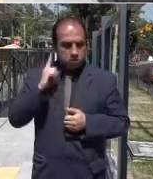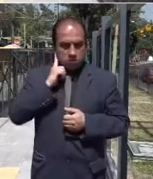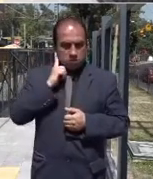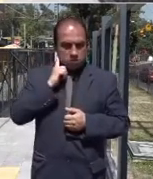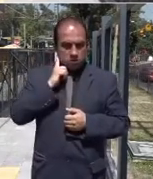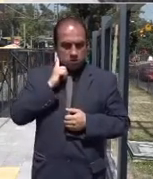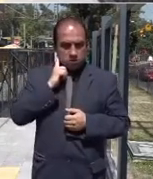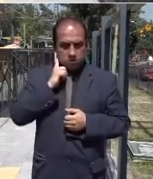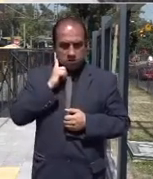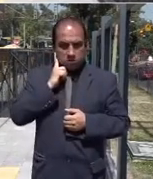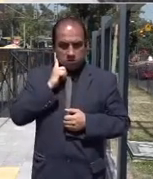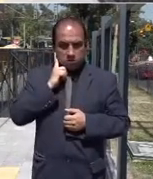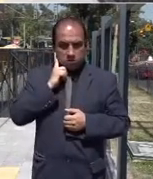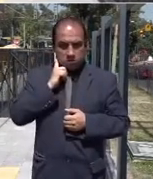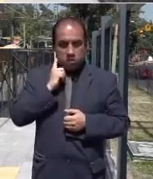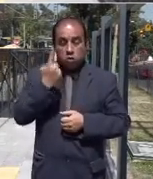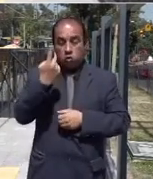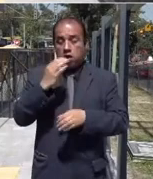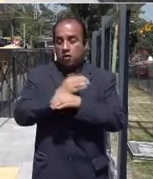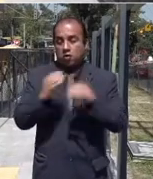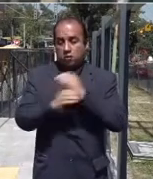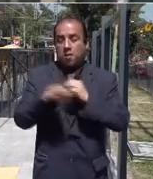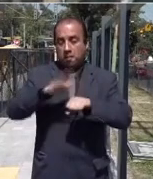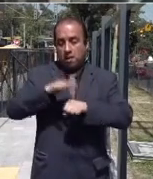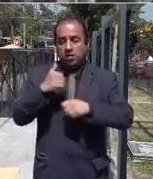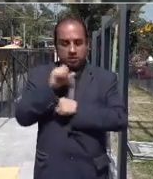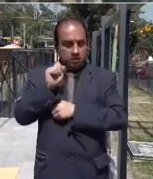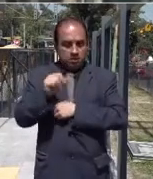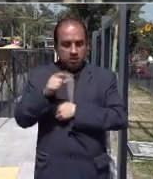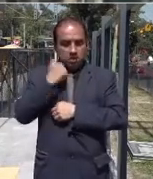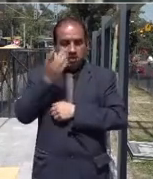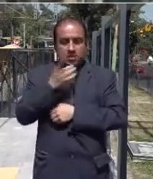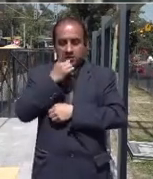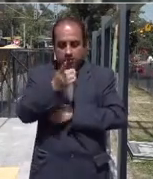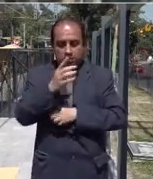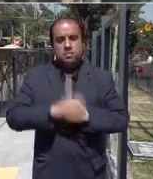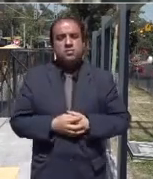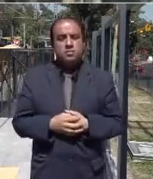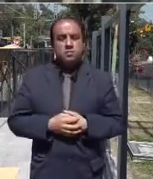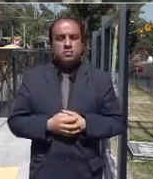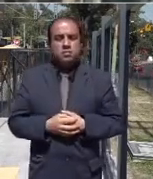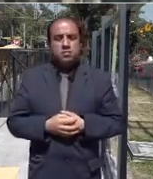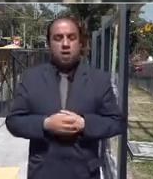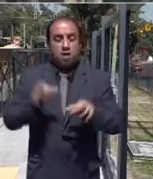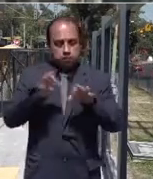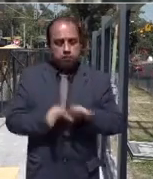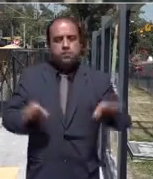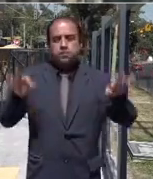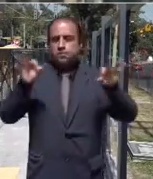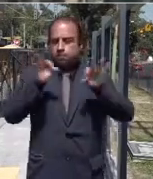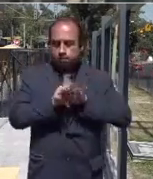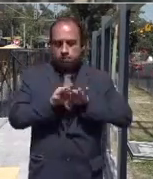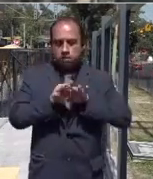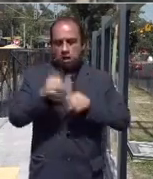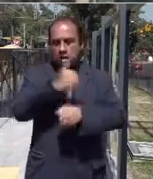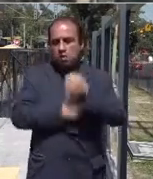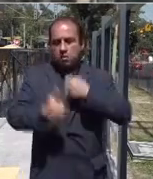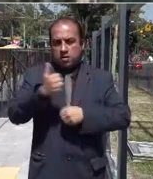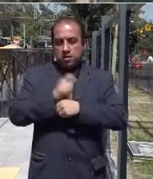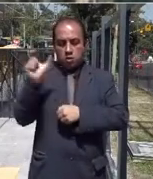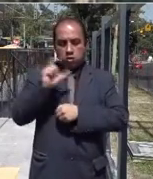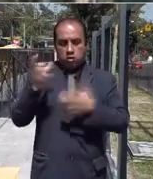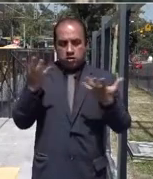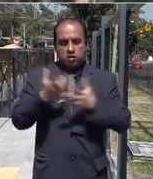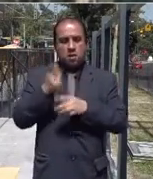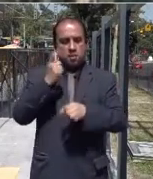Una cosa adicional que también quiero decirlo, fue muy importante el año pasado cuando se hizo